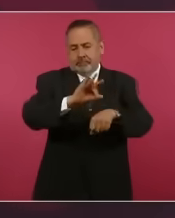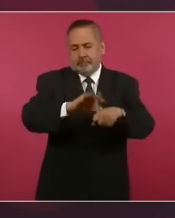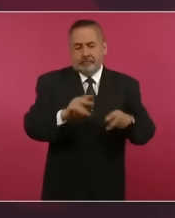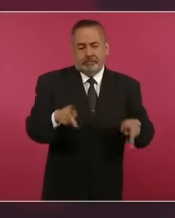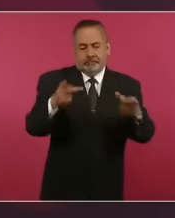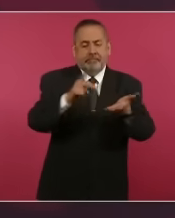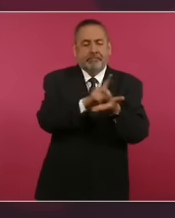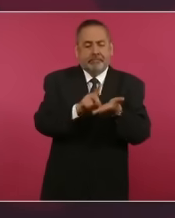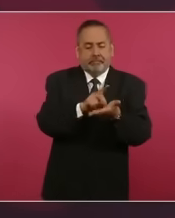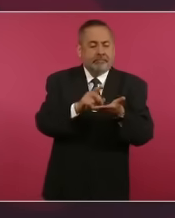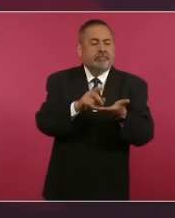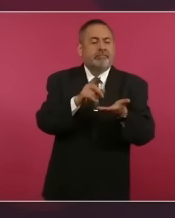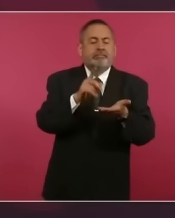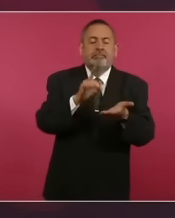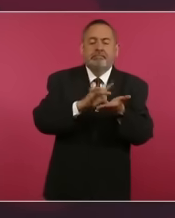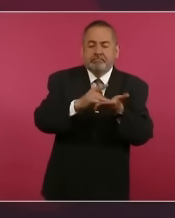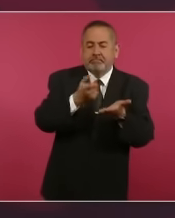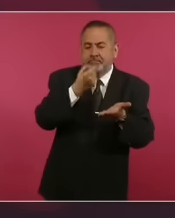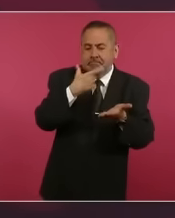que le vendían